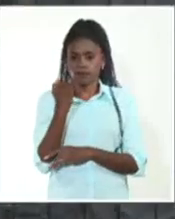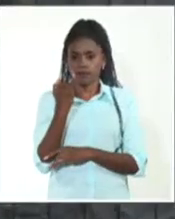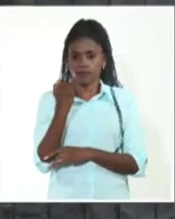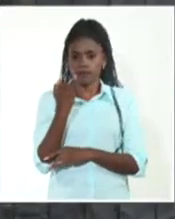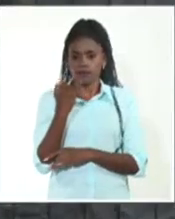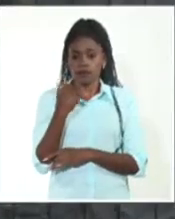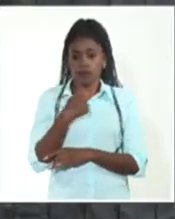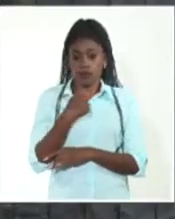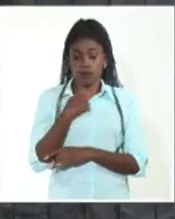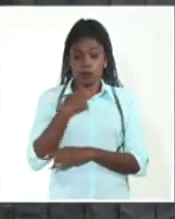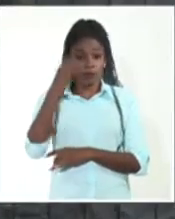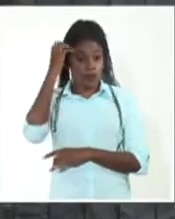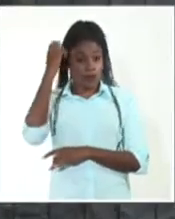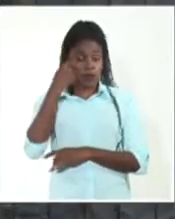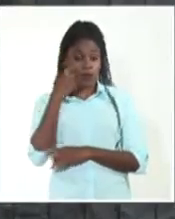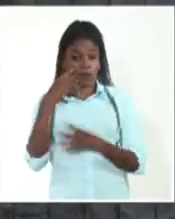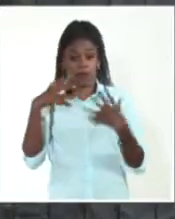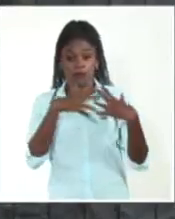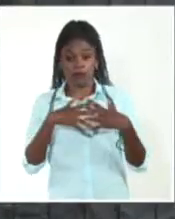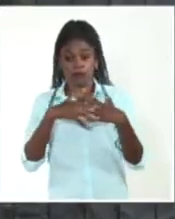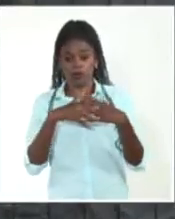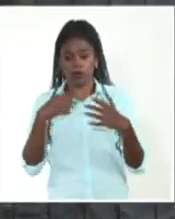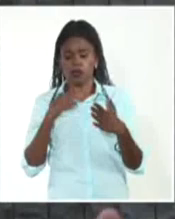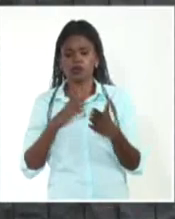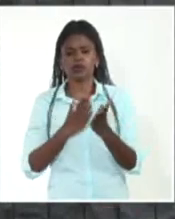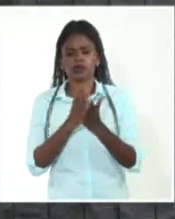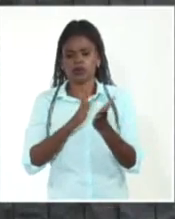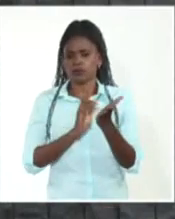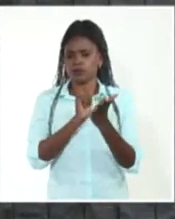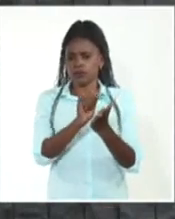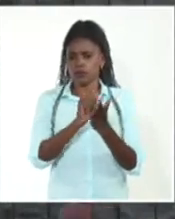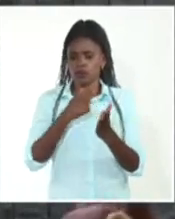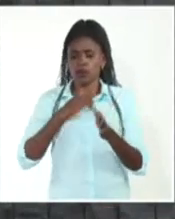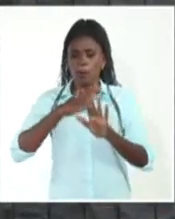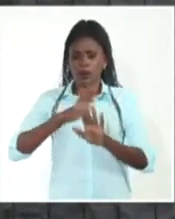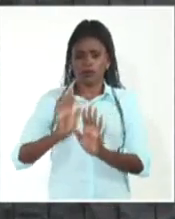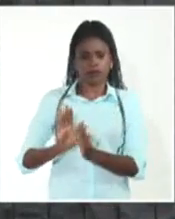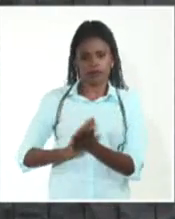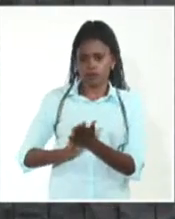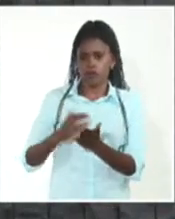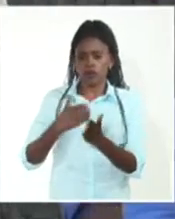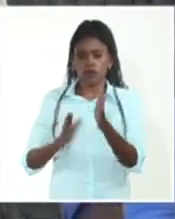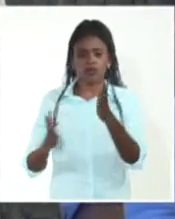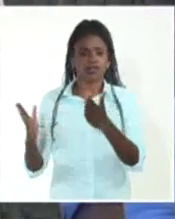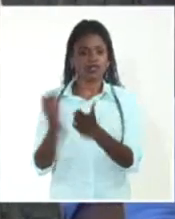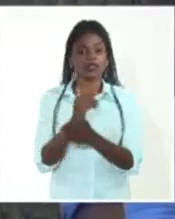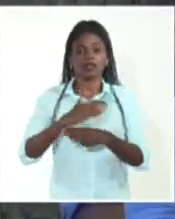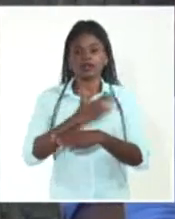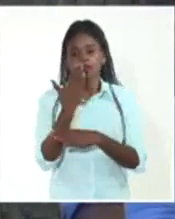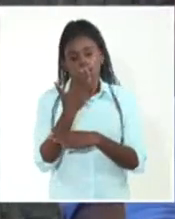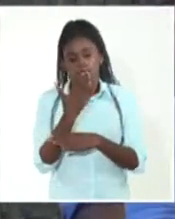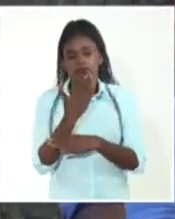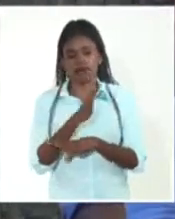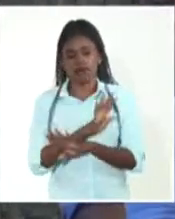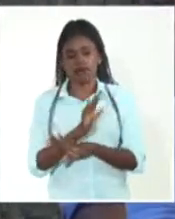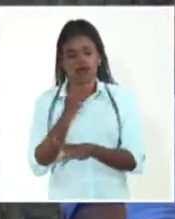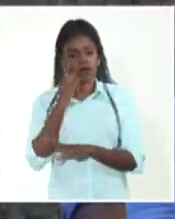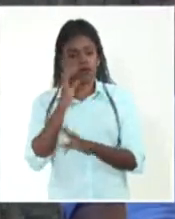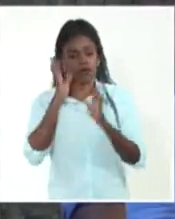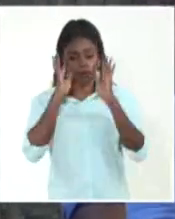regresemos a los Estados Unidos, vamos a seguir con esta campaña y no vamos a descansar hasta que se levante el bloqueo. Nuestro centro de atención